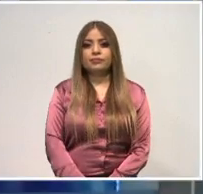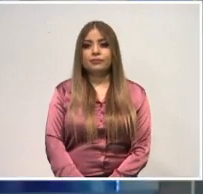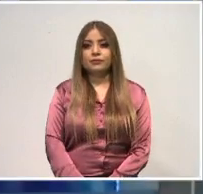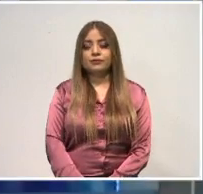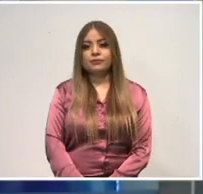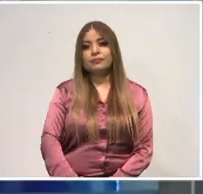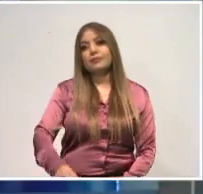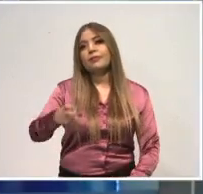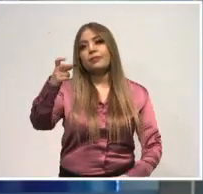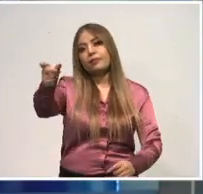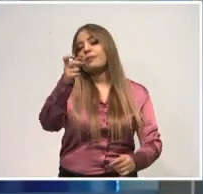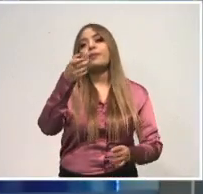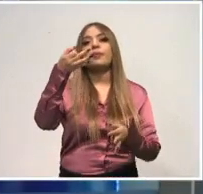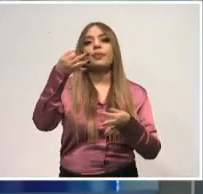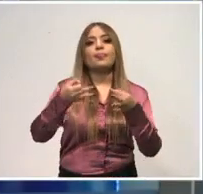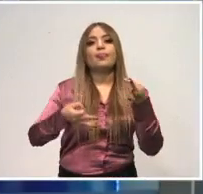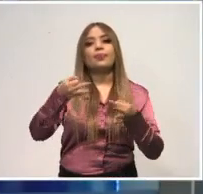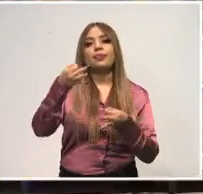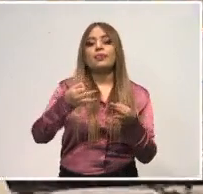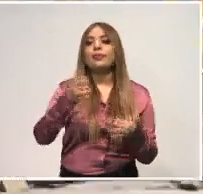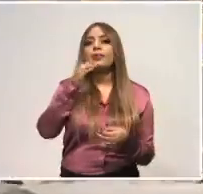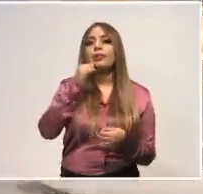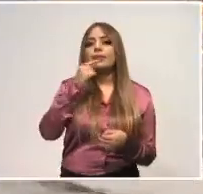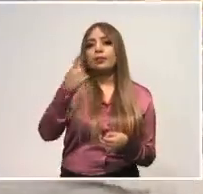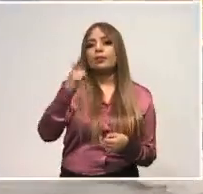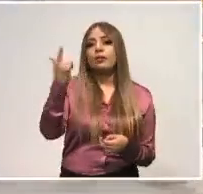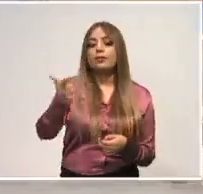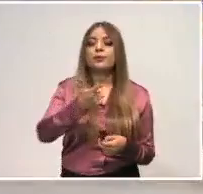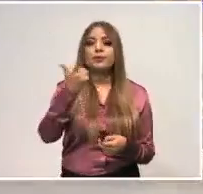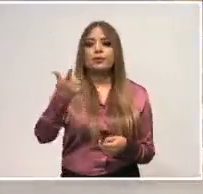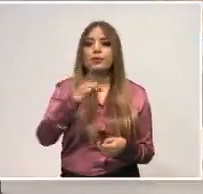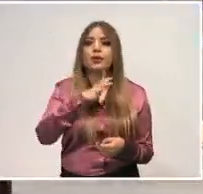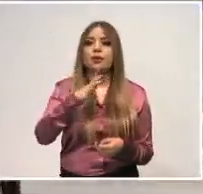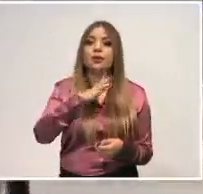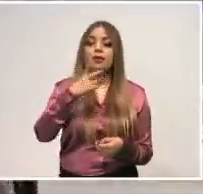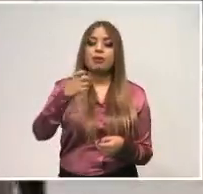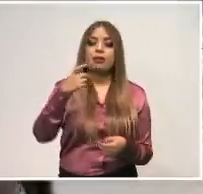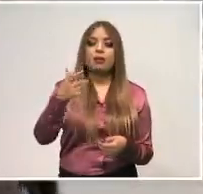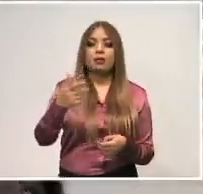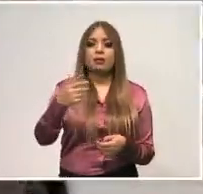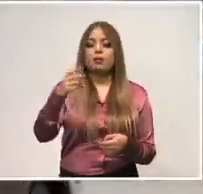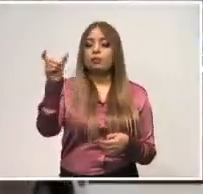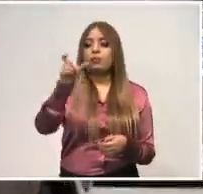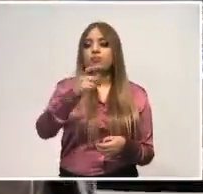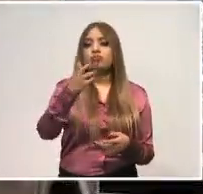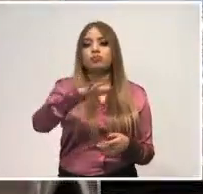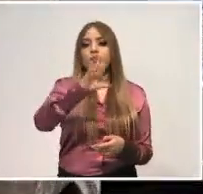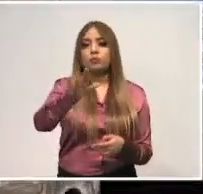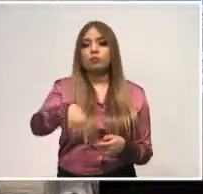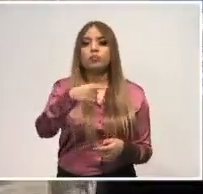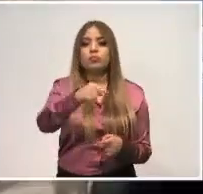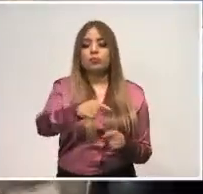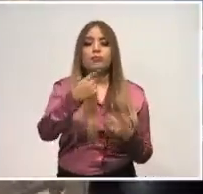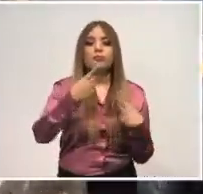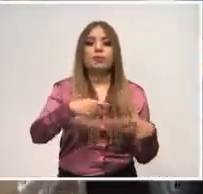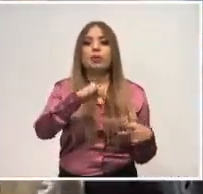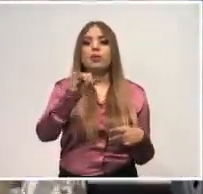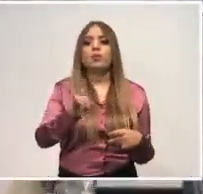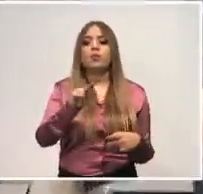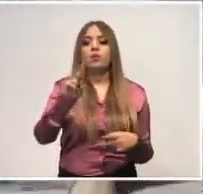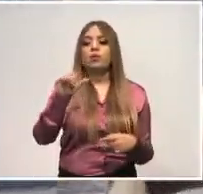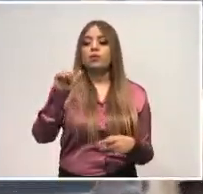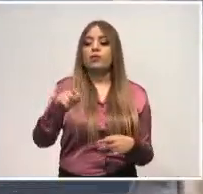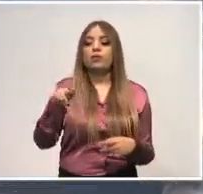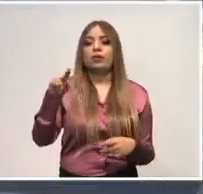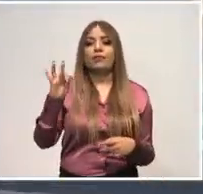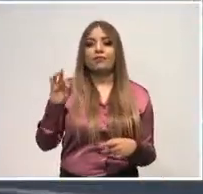La Dirección de Seguridad Pública en Gómez Palacio realizó una ceremonia de cuerpo presente al oficial Juan Fernando Ramírez, quien